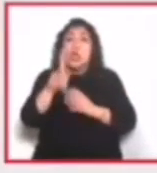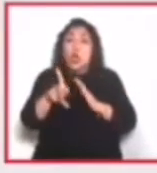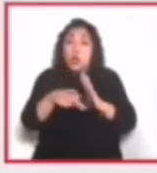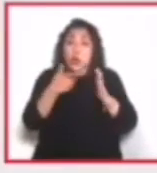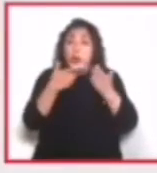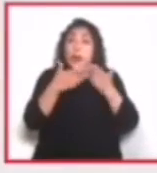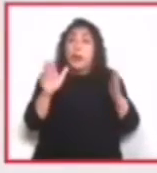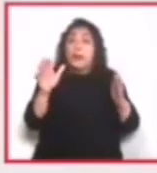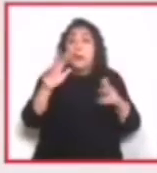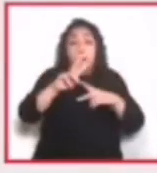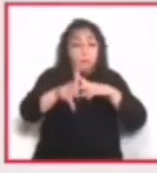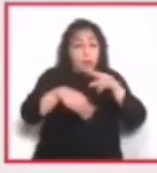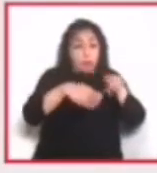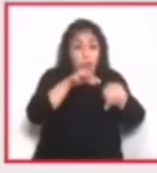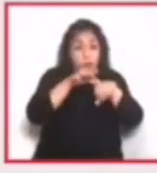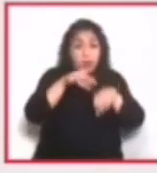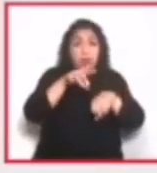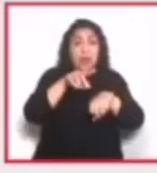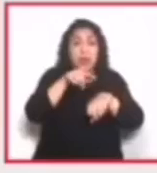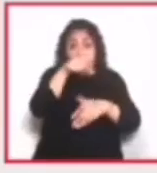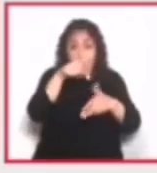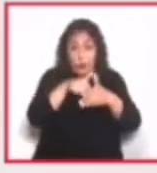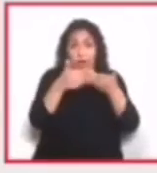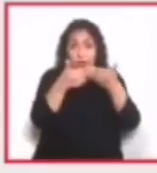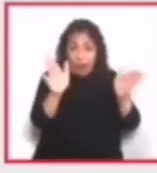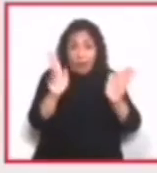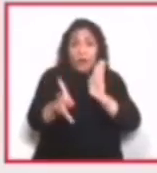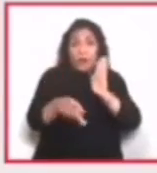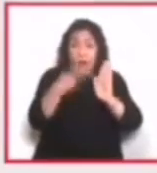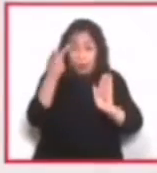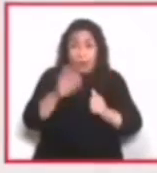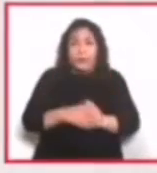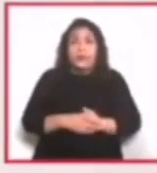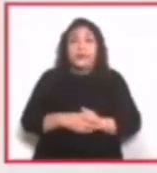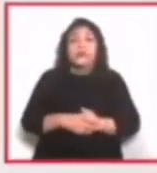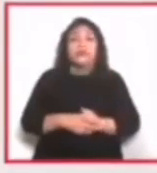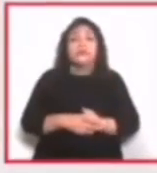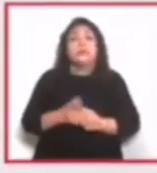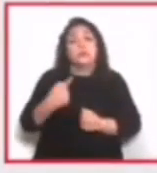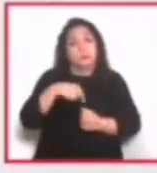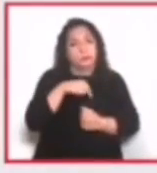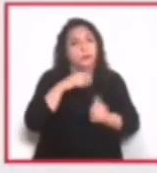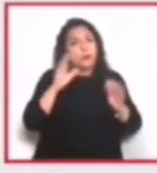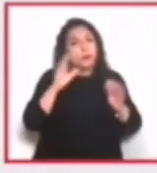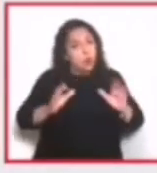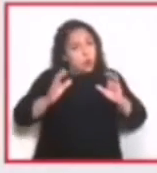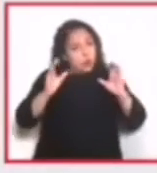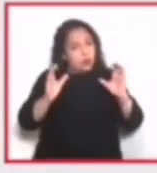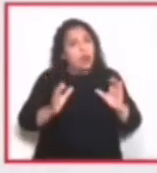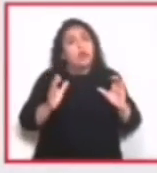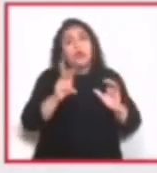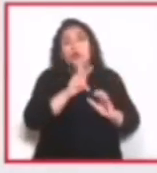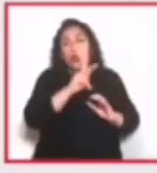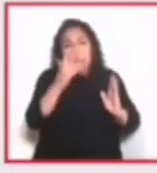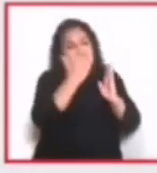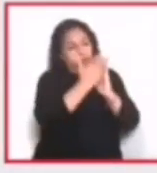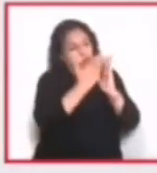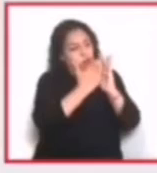actividades presenciales este espacio escénico. Estamos cuidando todos los